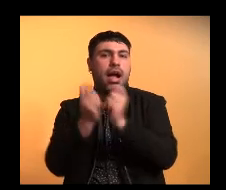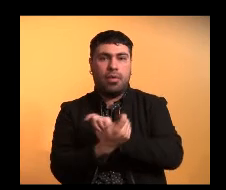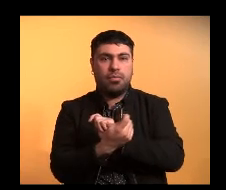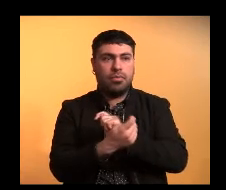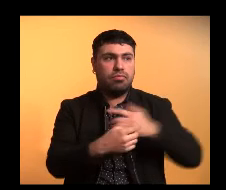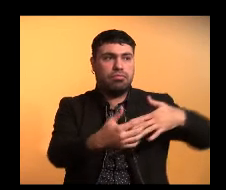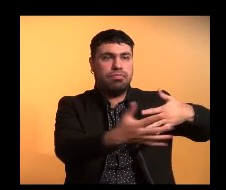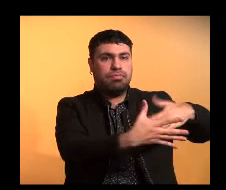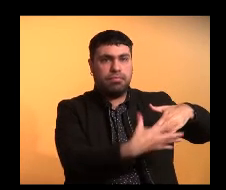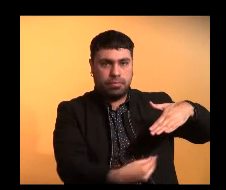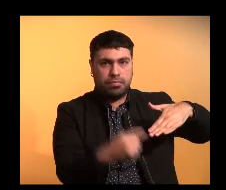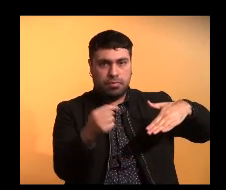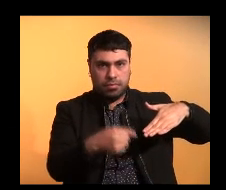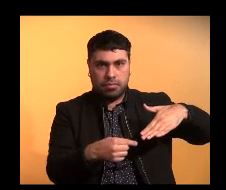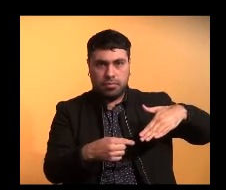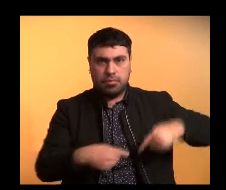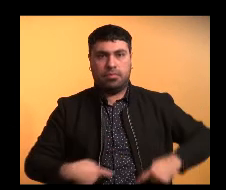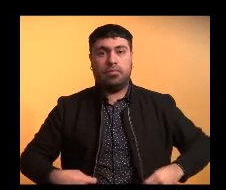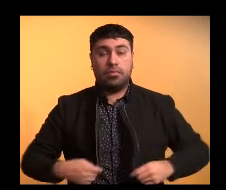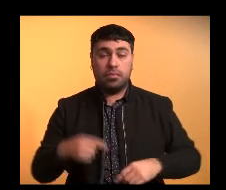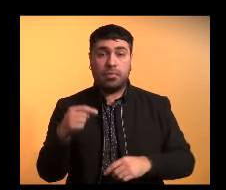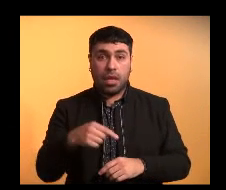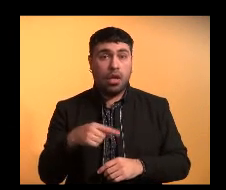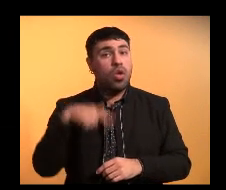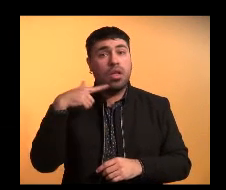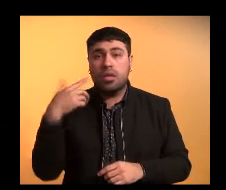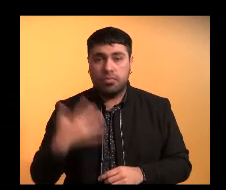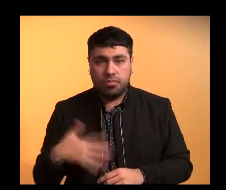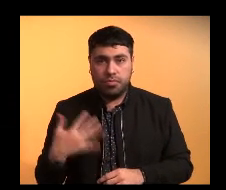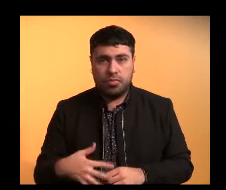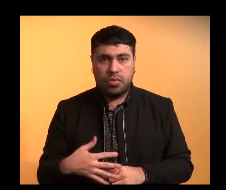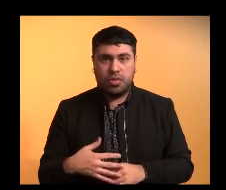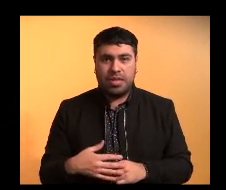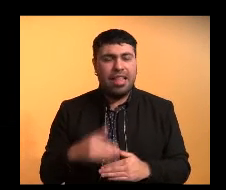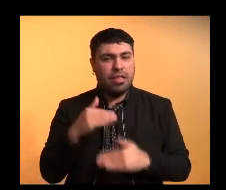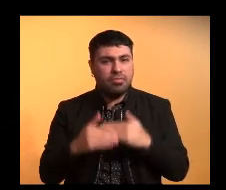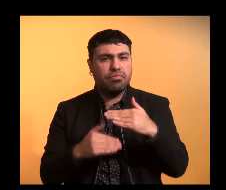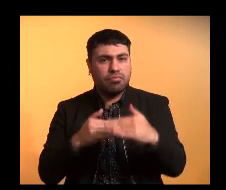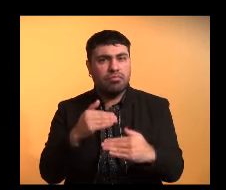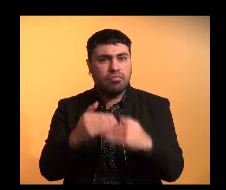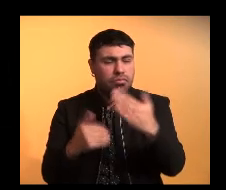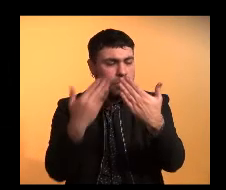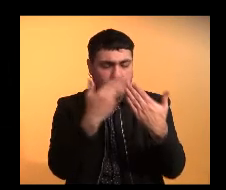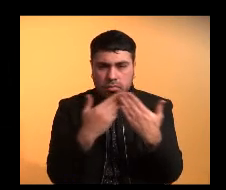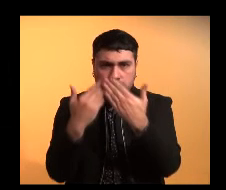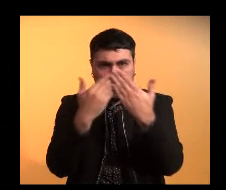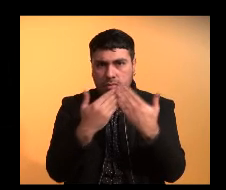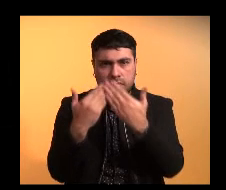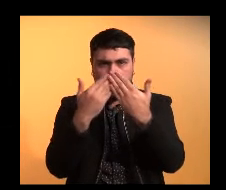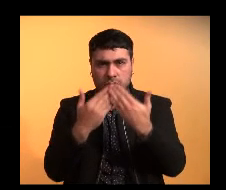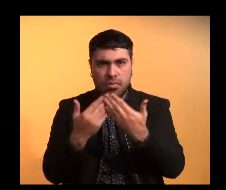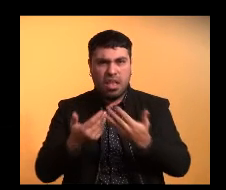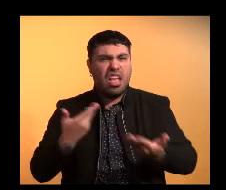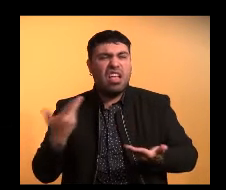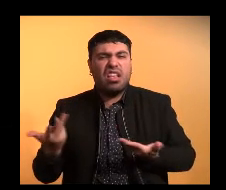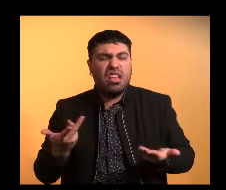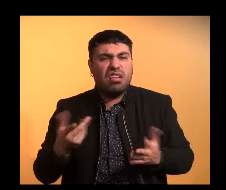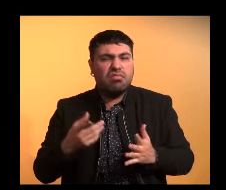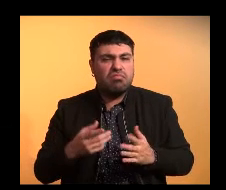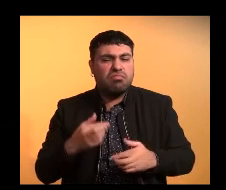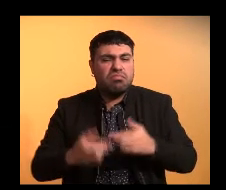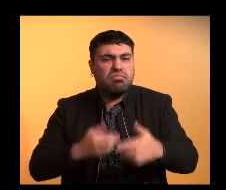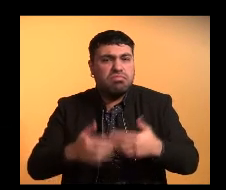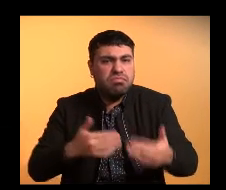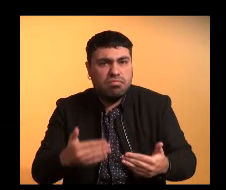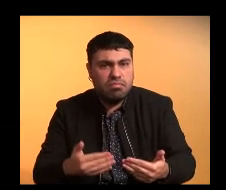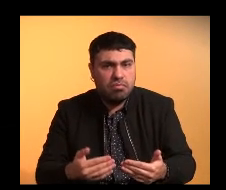bien relevante este aspecto, y también es relevante seguir estudiando lo que va a pasar con las algas en un contexto